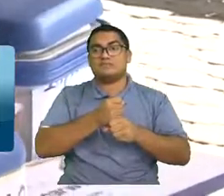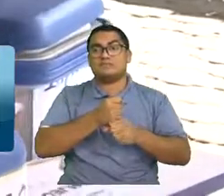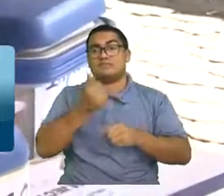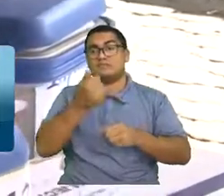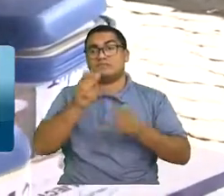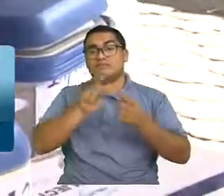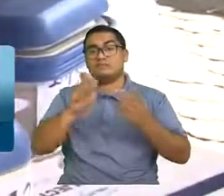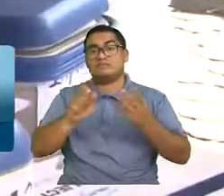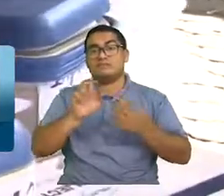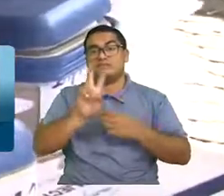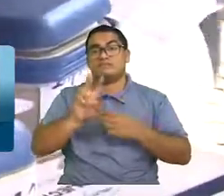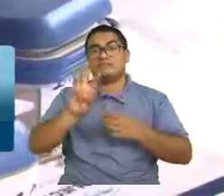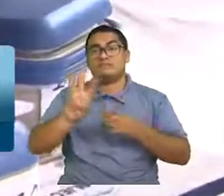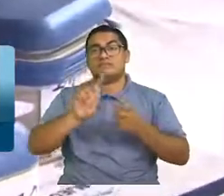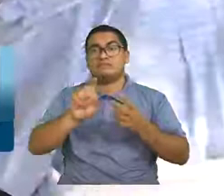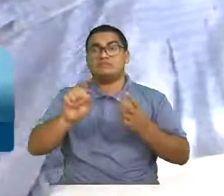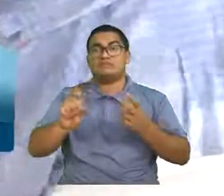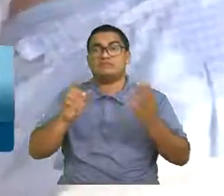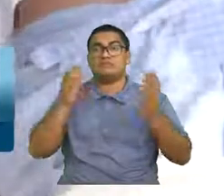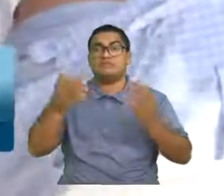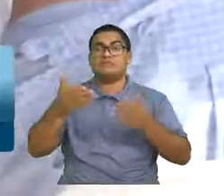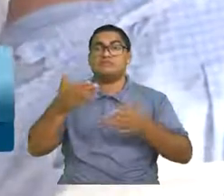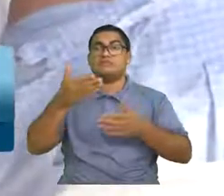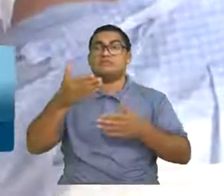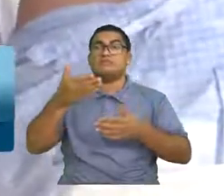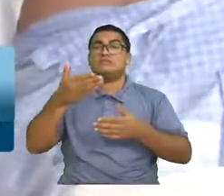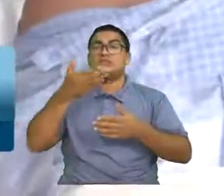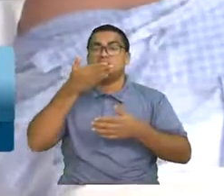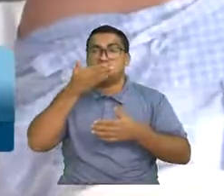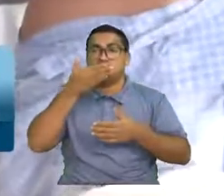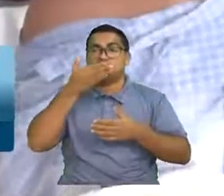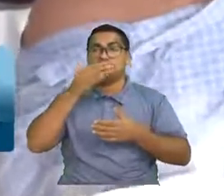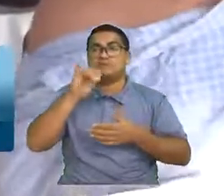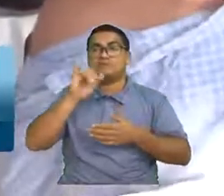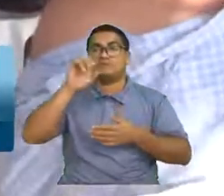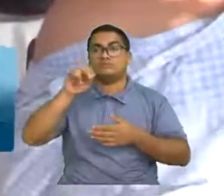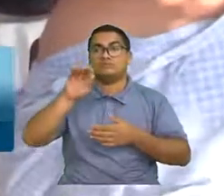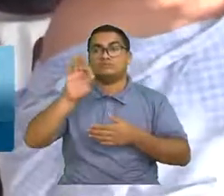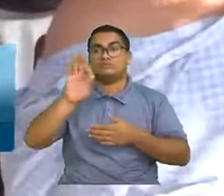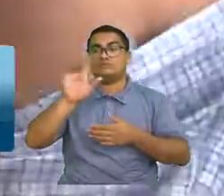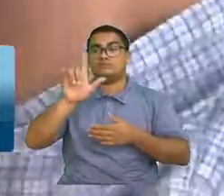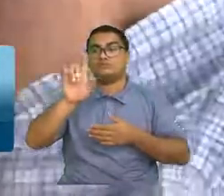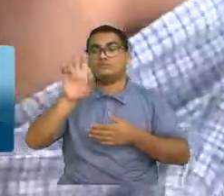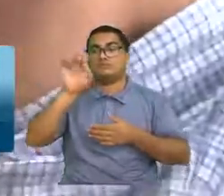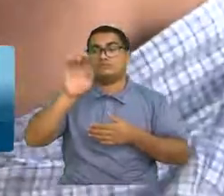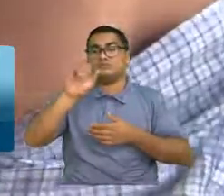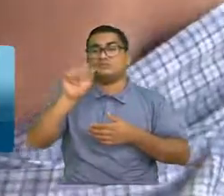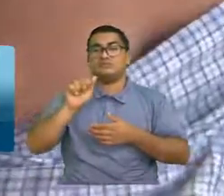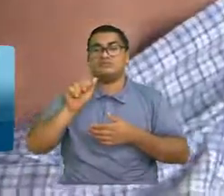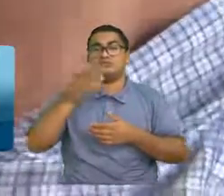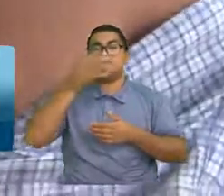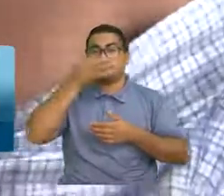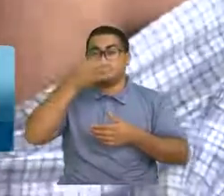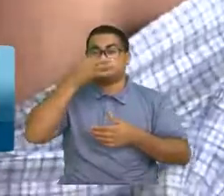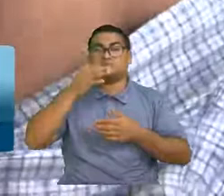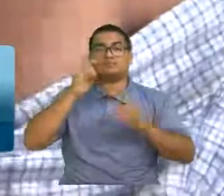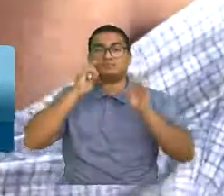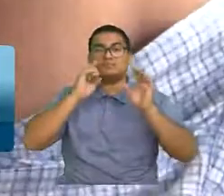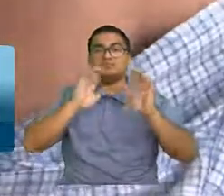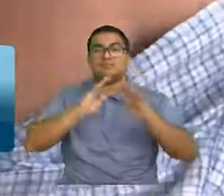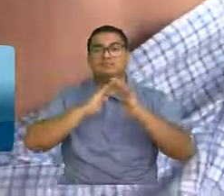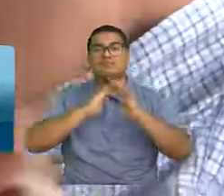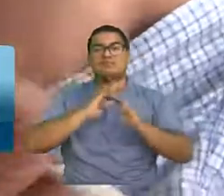está aplicando lo que es la vacuna contra la influenza, que les previene de gripes. Ahora, ya después de los